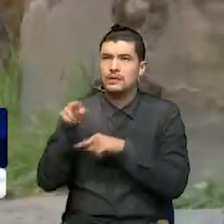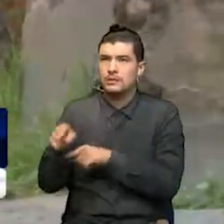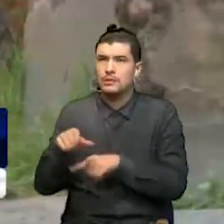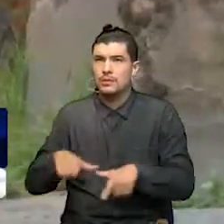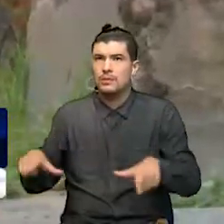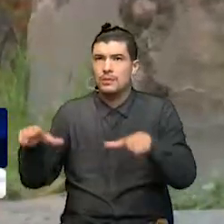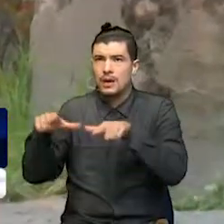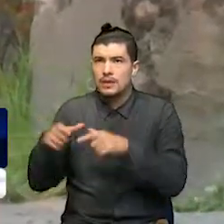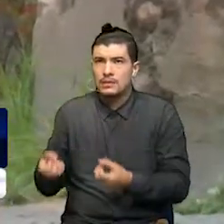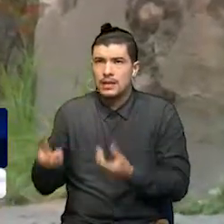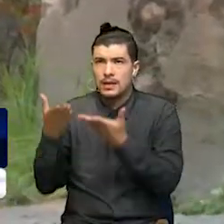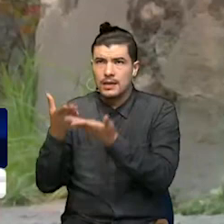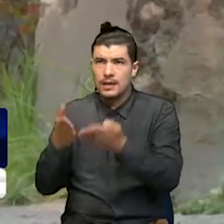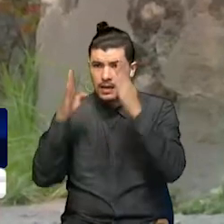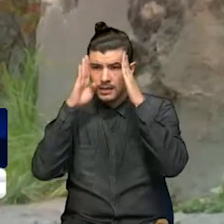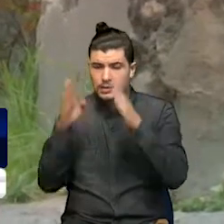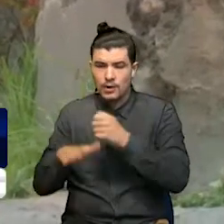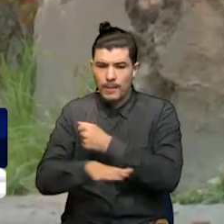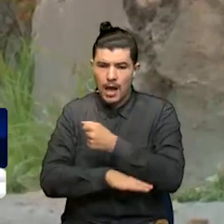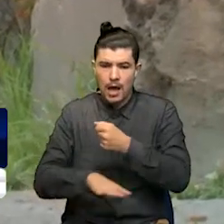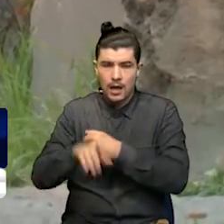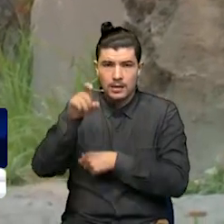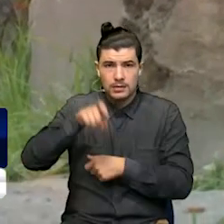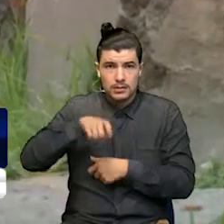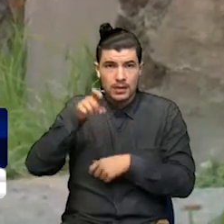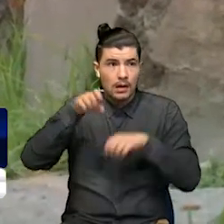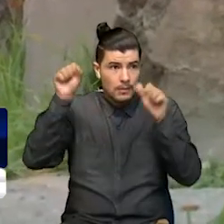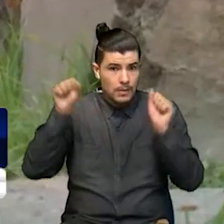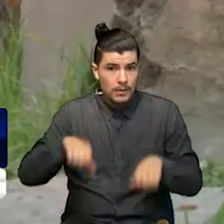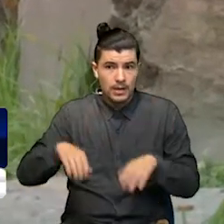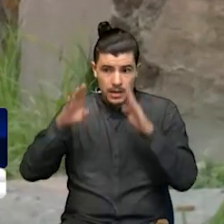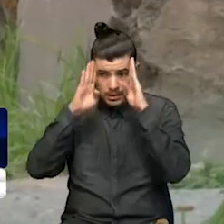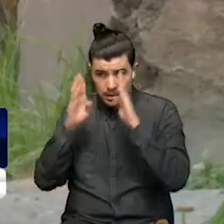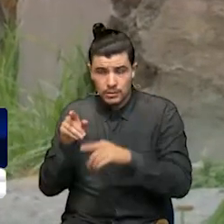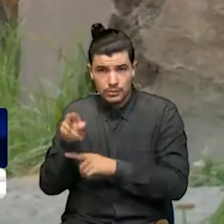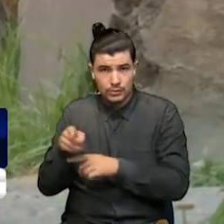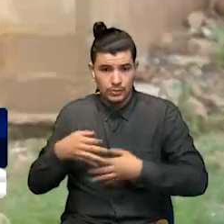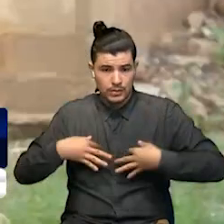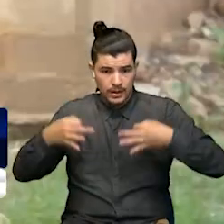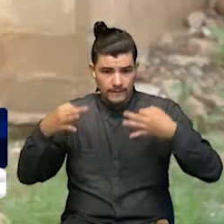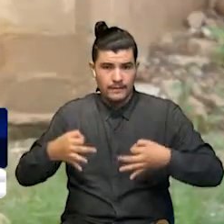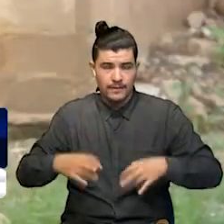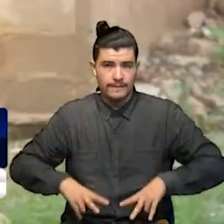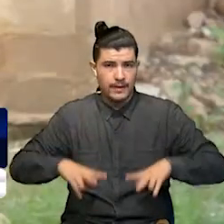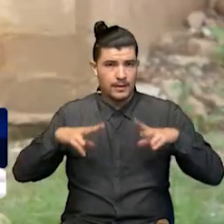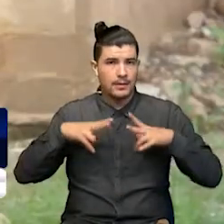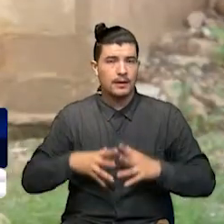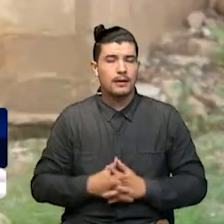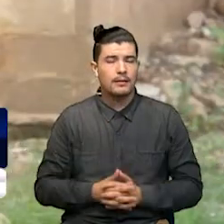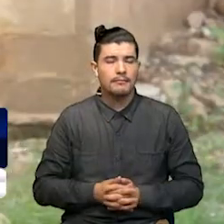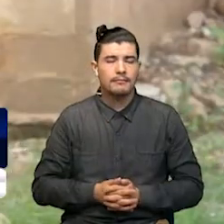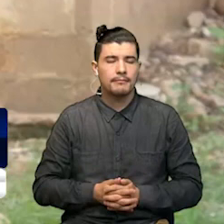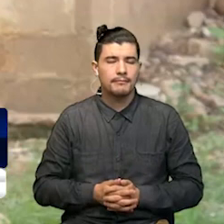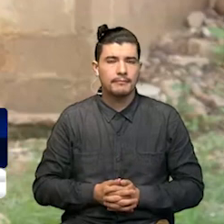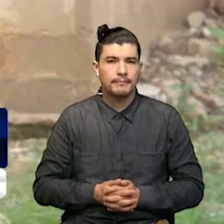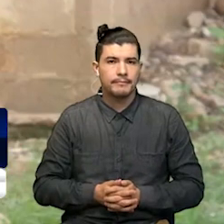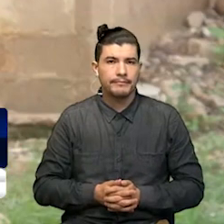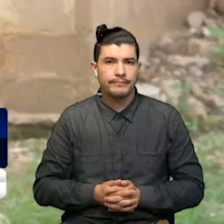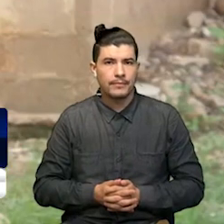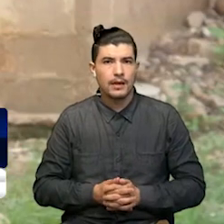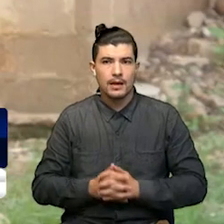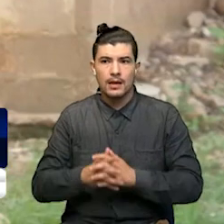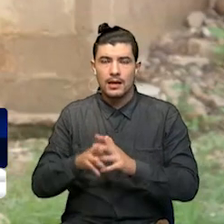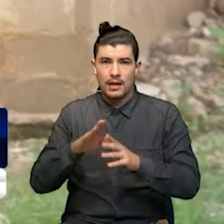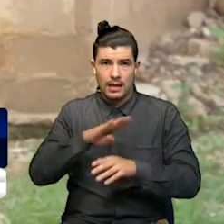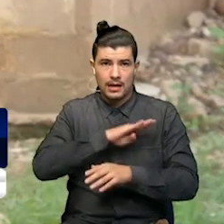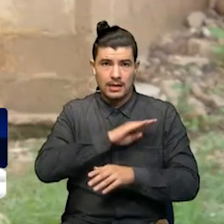que se le preste la atención básica necesaria para tener una vida digna. Muy bien, pues por parte de la atención al adulto